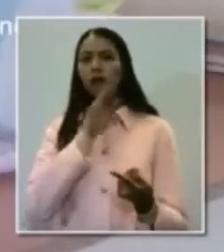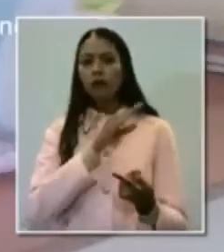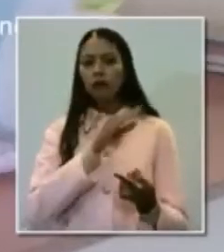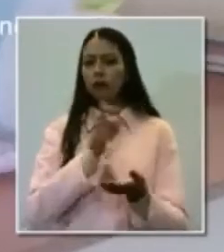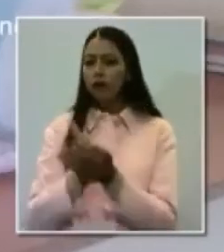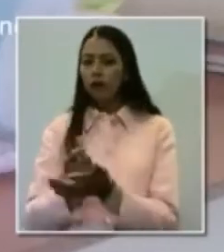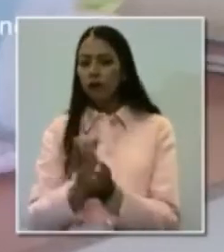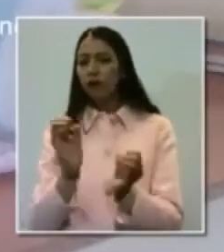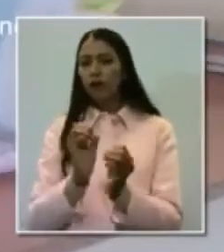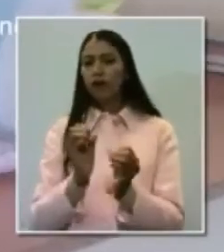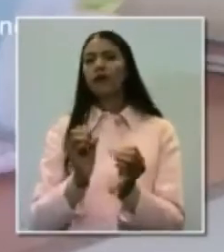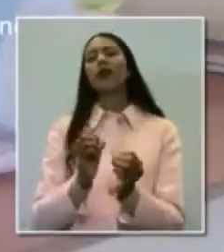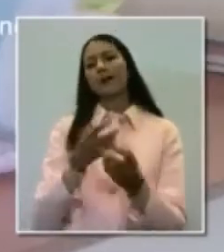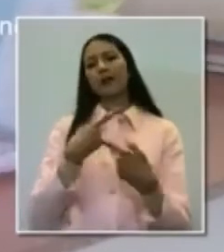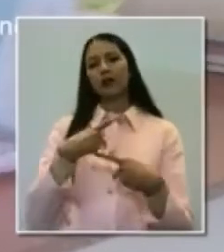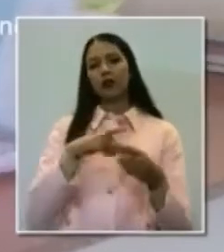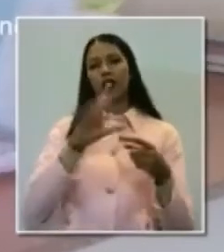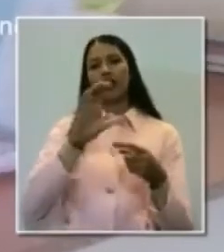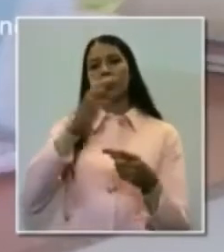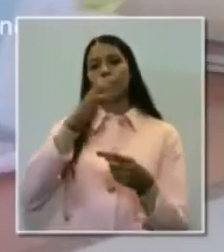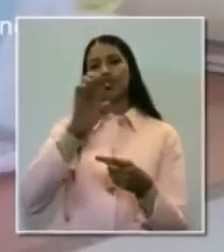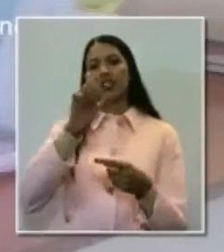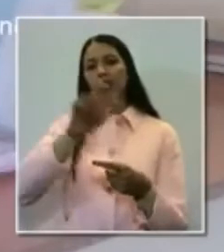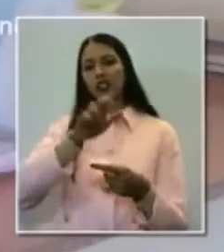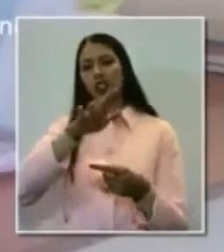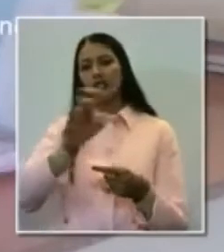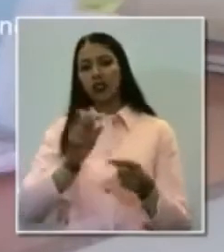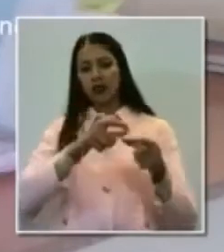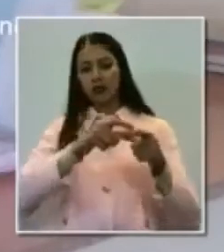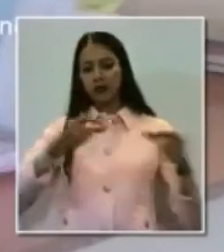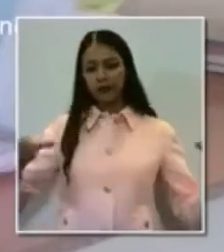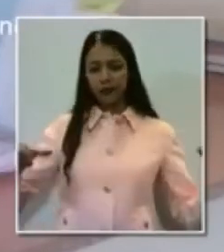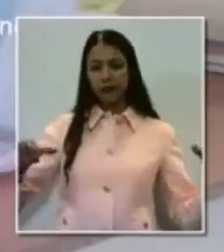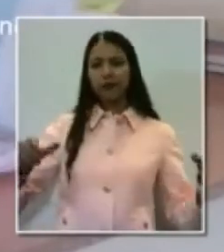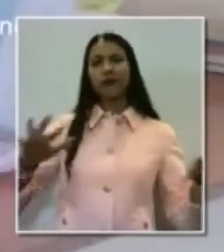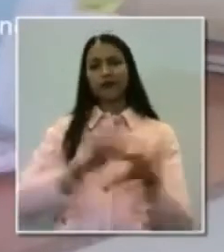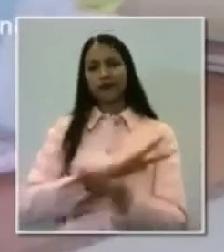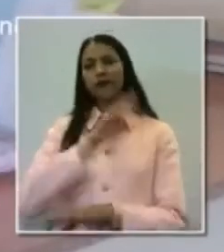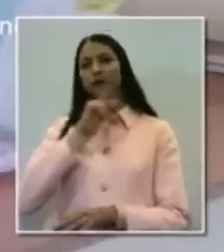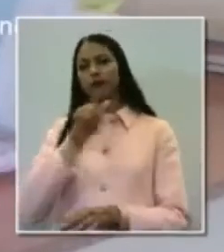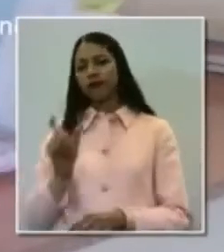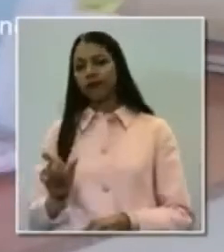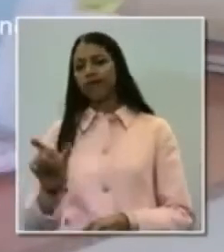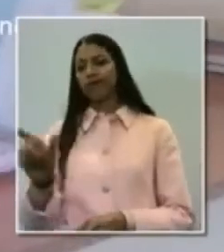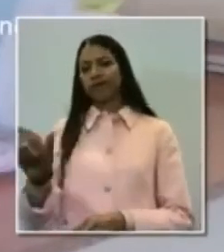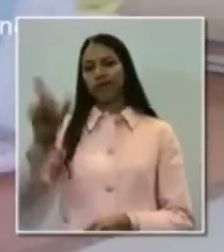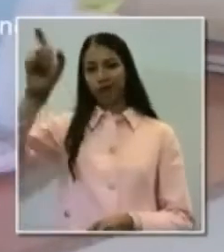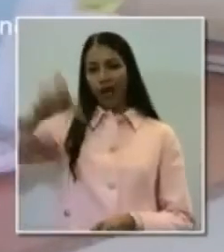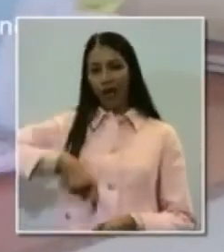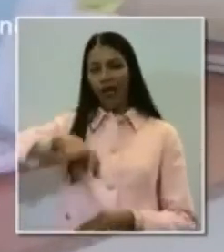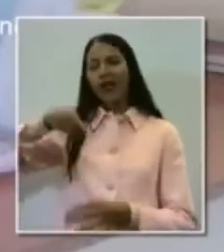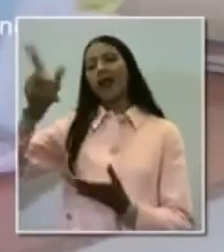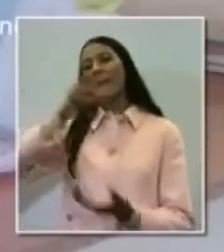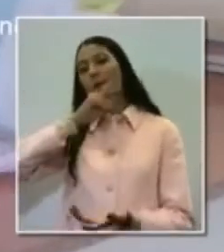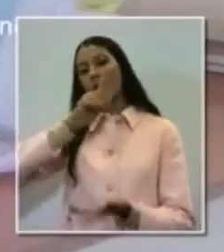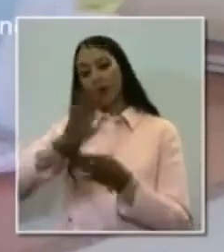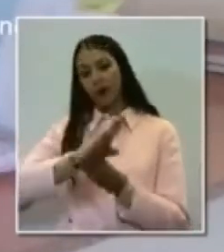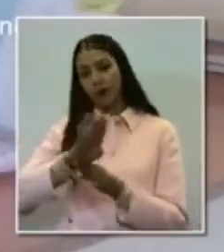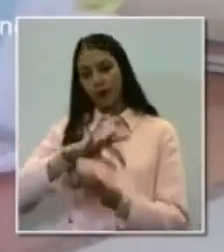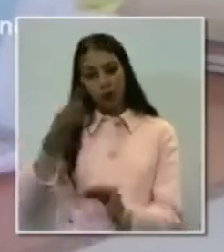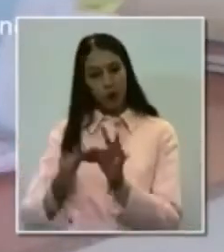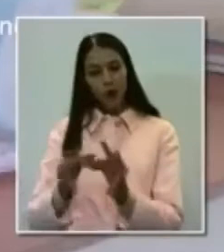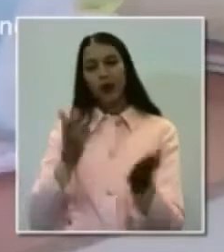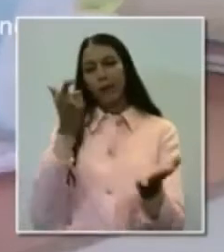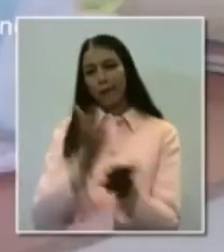una invitación de nueva cuenta a que trasladen sus pagos de cheque a tarjeta. Esto es un beneficio para ellos. Les da la puntualidad